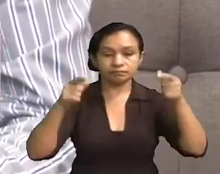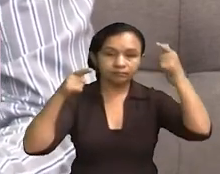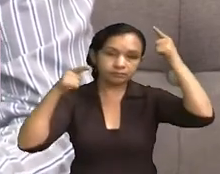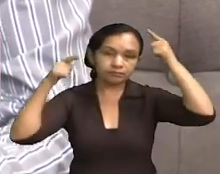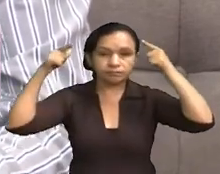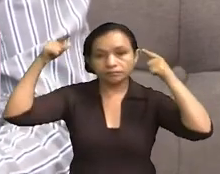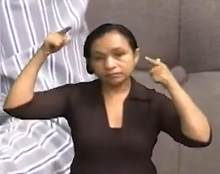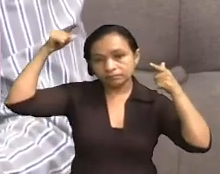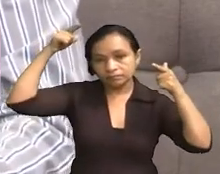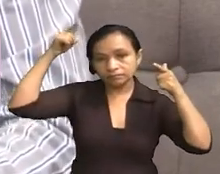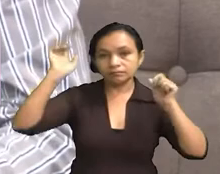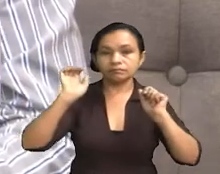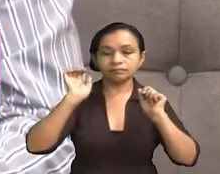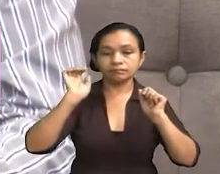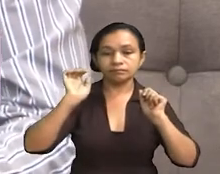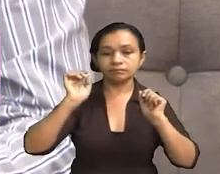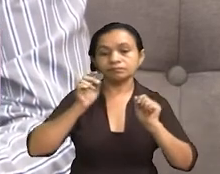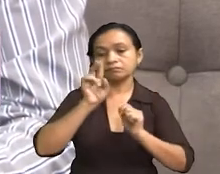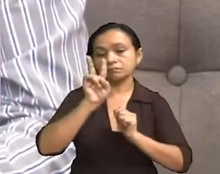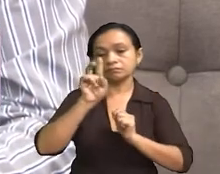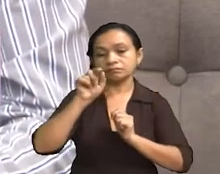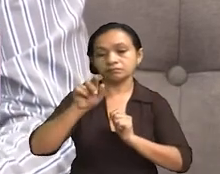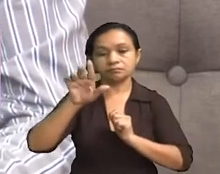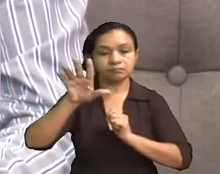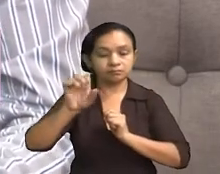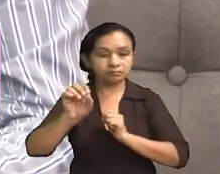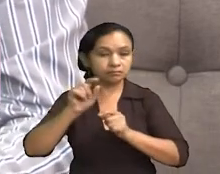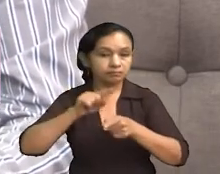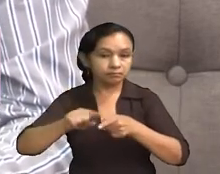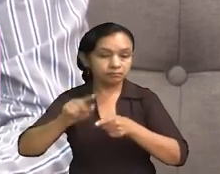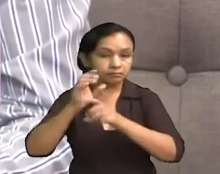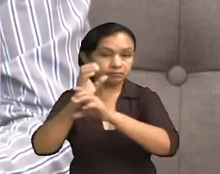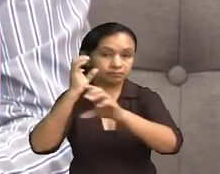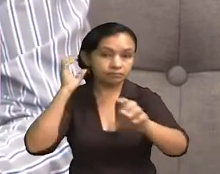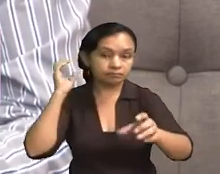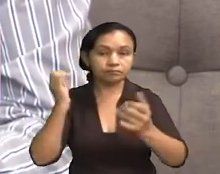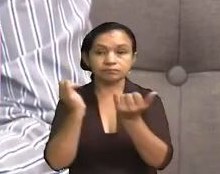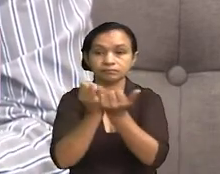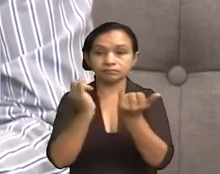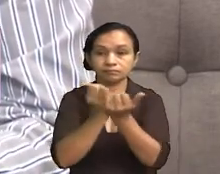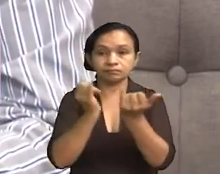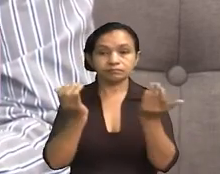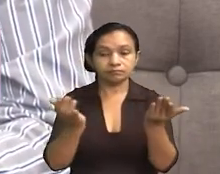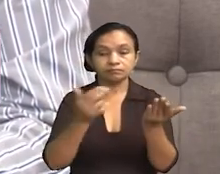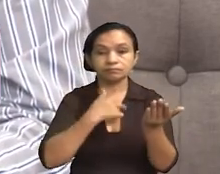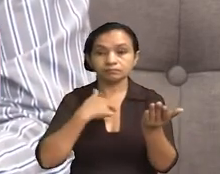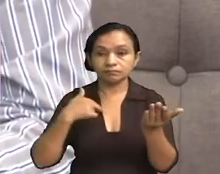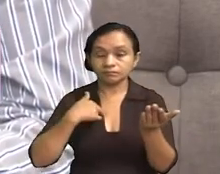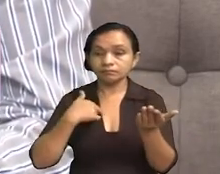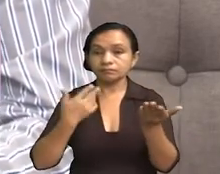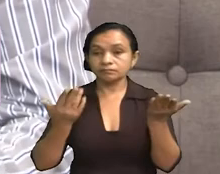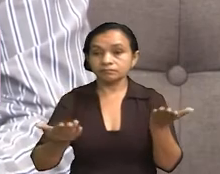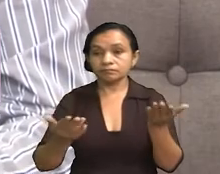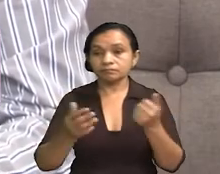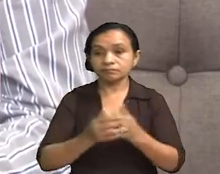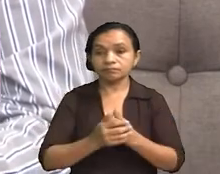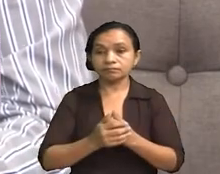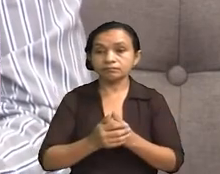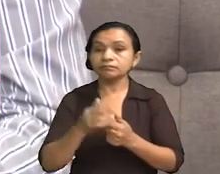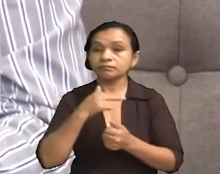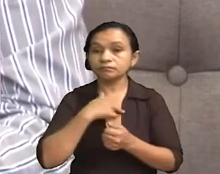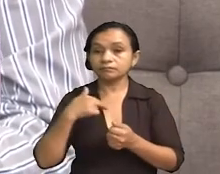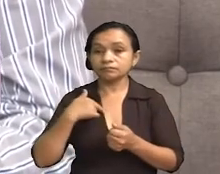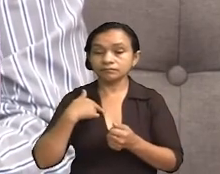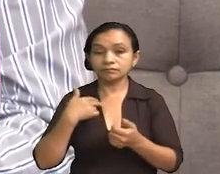para la parte interurbana de nuestro país. Y además de eso, se viene también